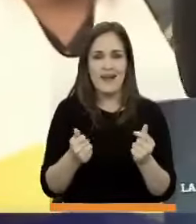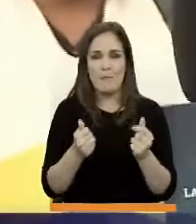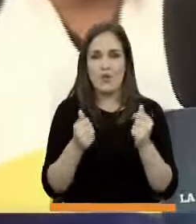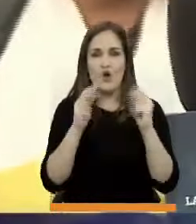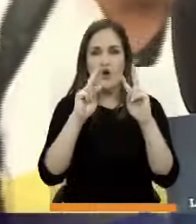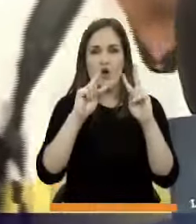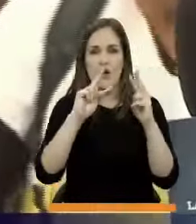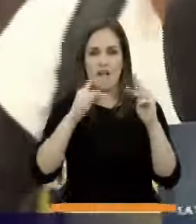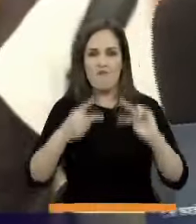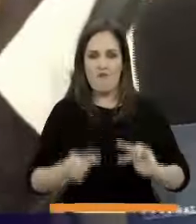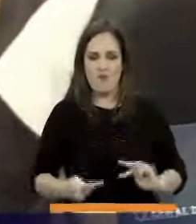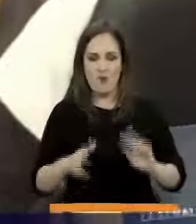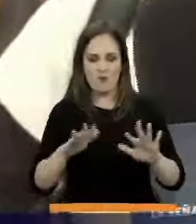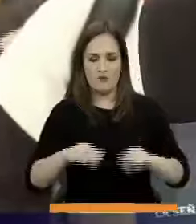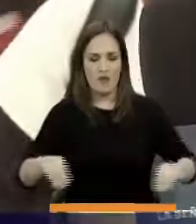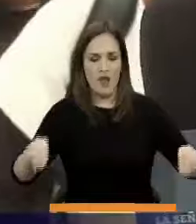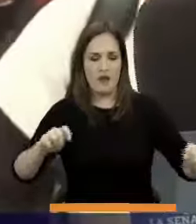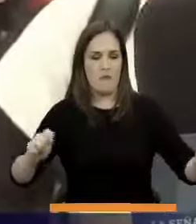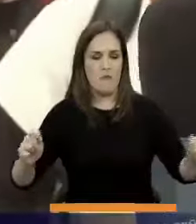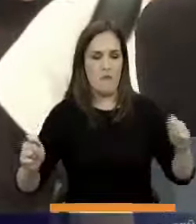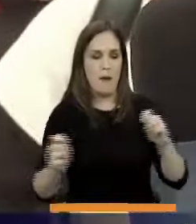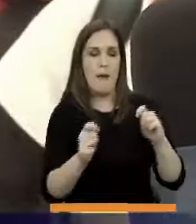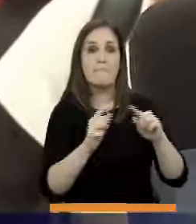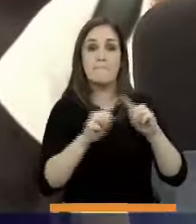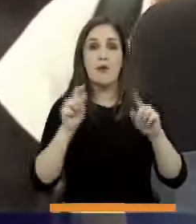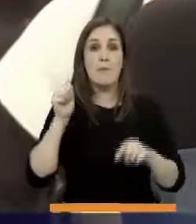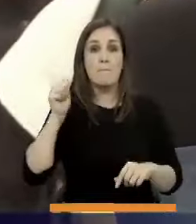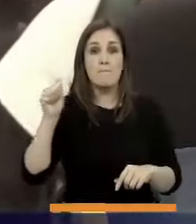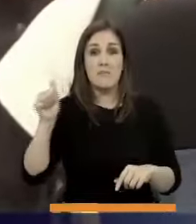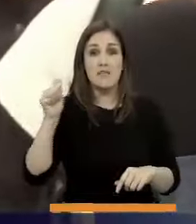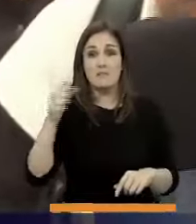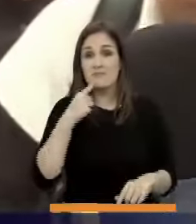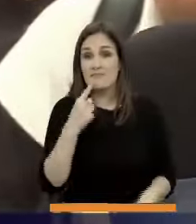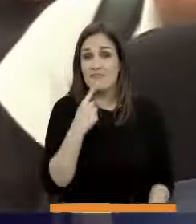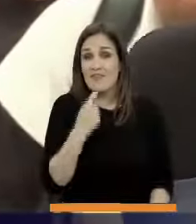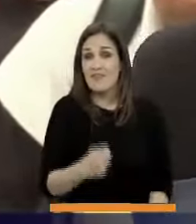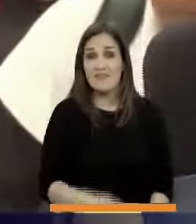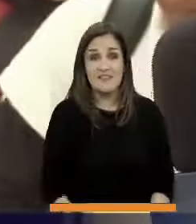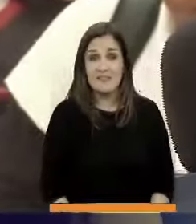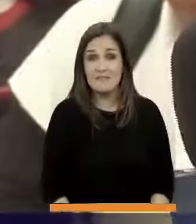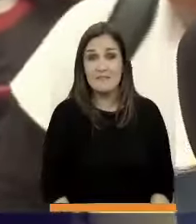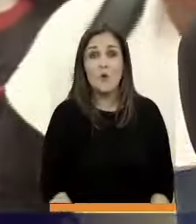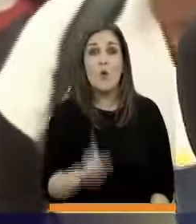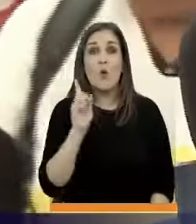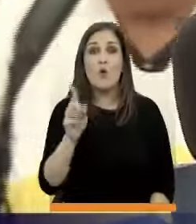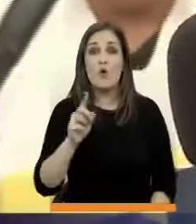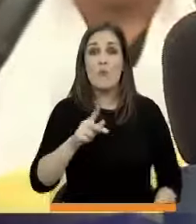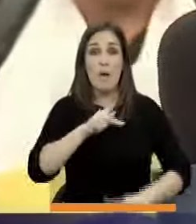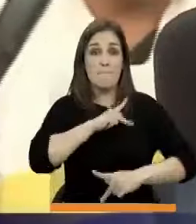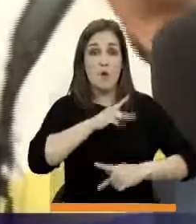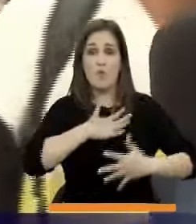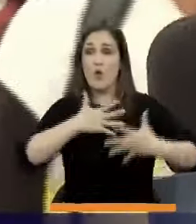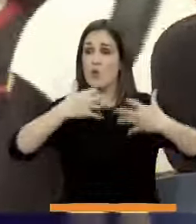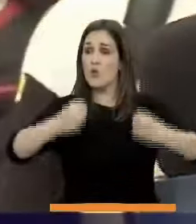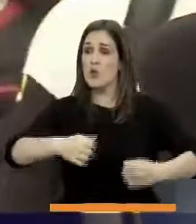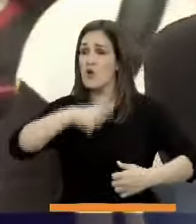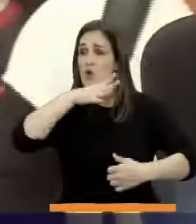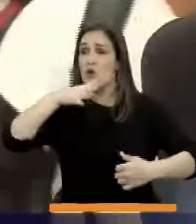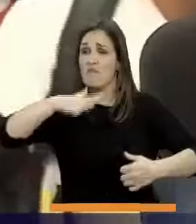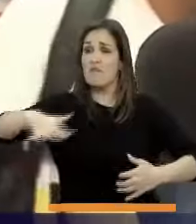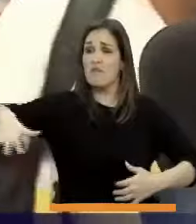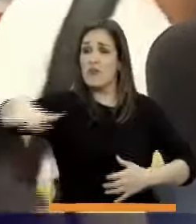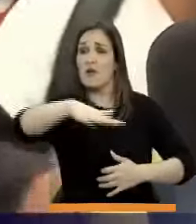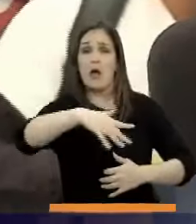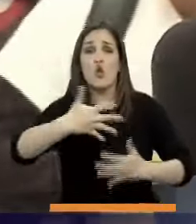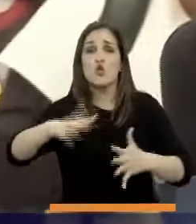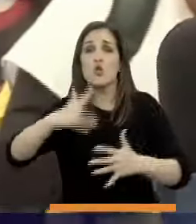reforma agraria, pero también ha dicho en reiteradas ocasiones que lo ve muy difícil porque los grandes tenedores de tierras de este país no están